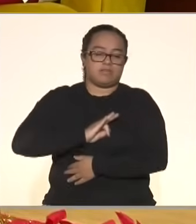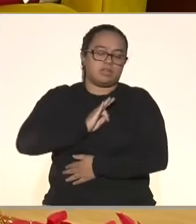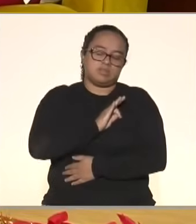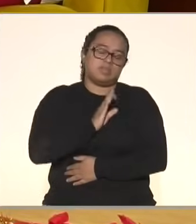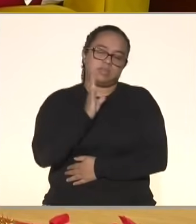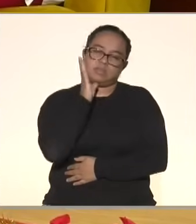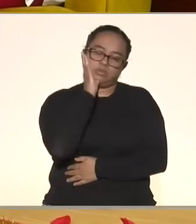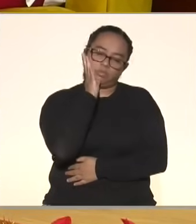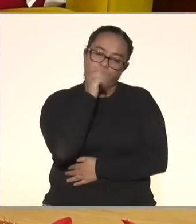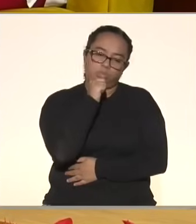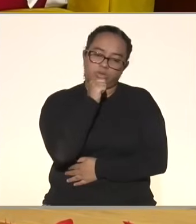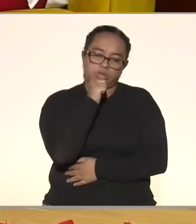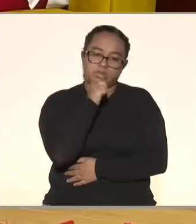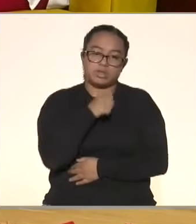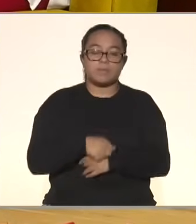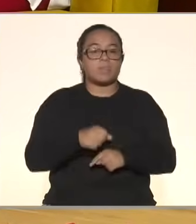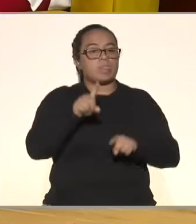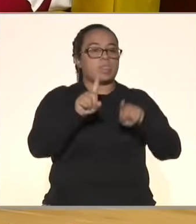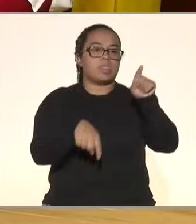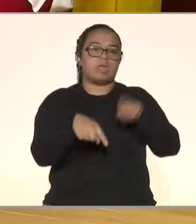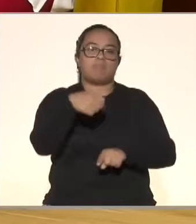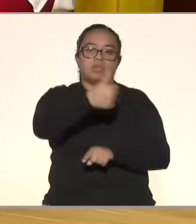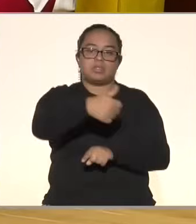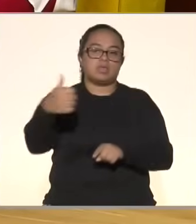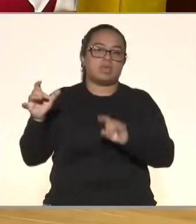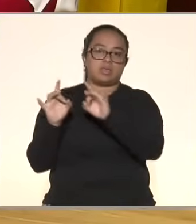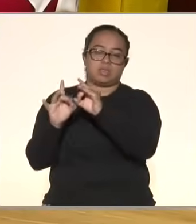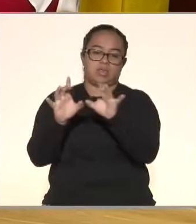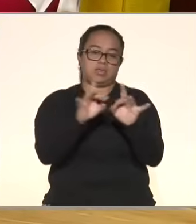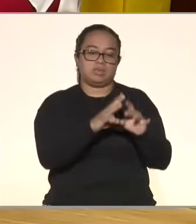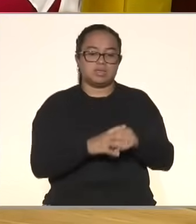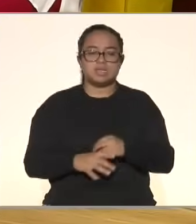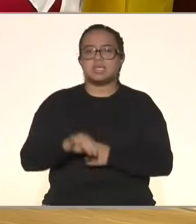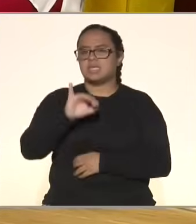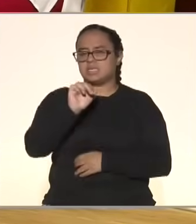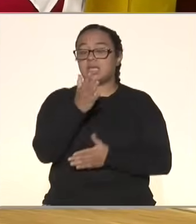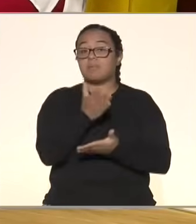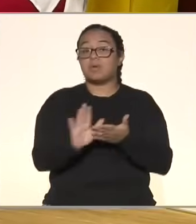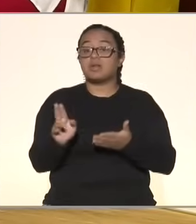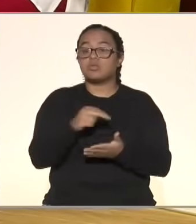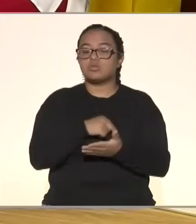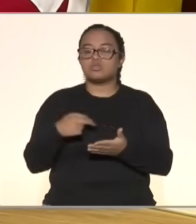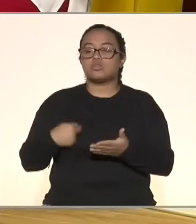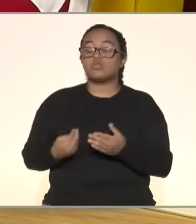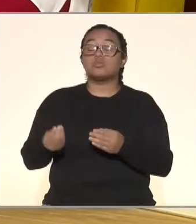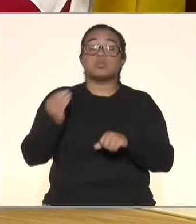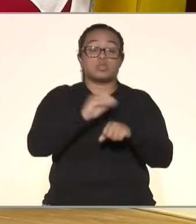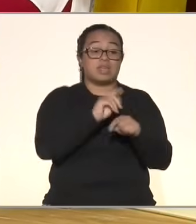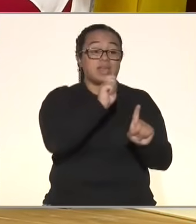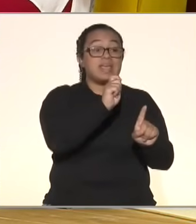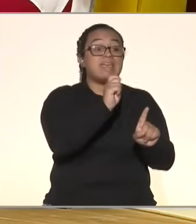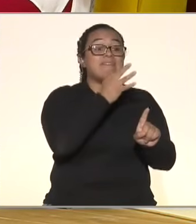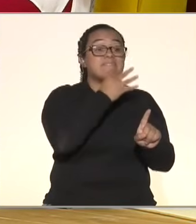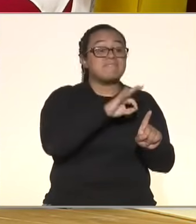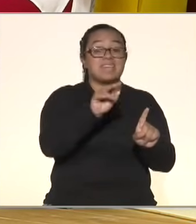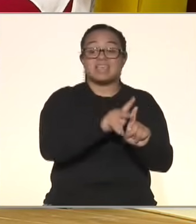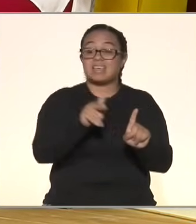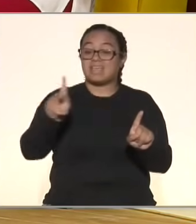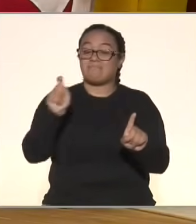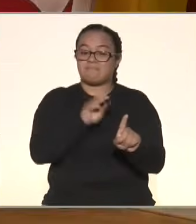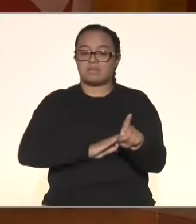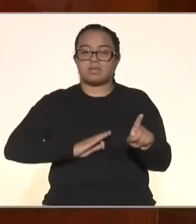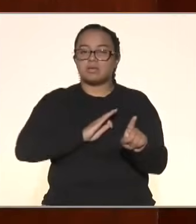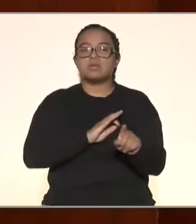misma. Exactamente. O sea, depende de la circunstancia que estés viviendo. Además que si nosotros le ponemos como sinónimo de felicidad, ya le estamos dando